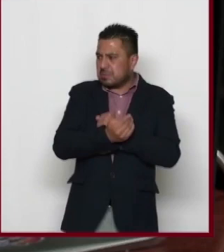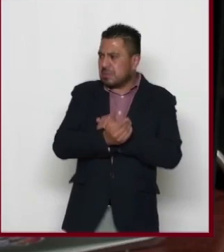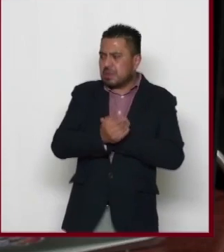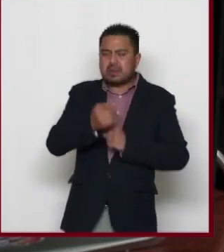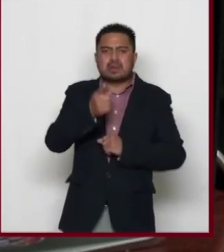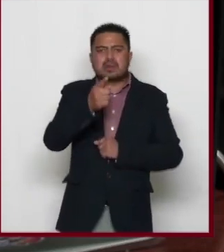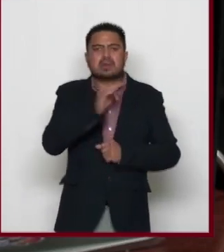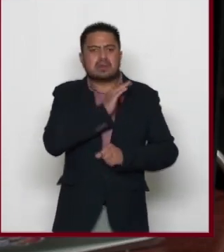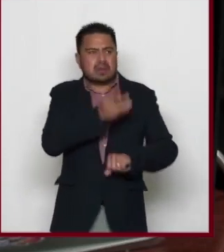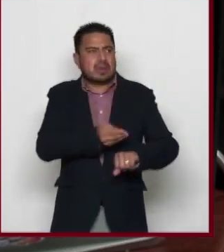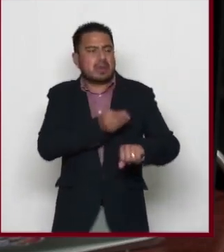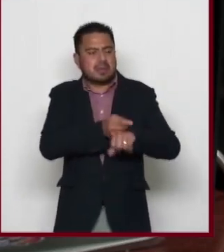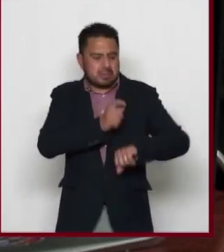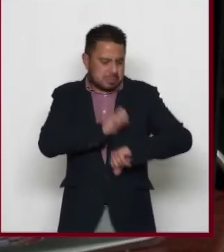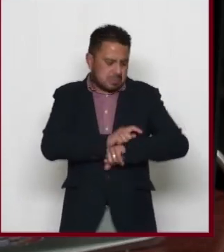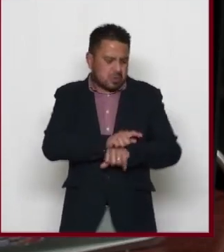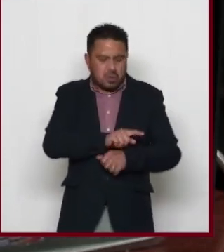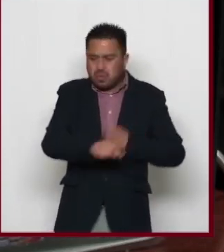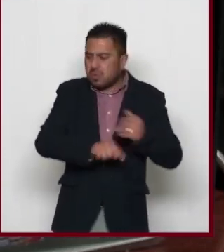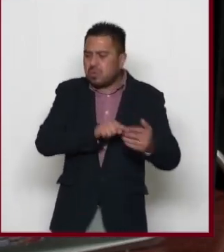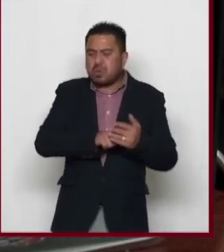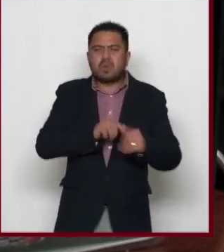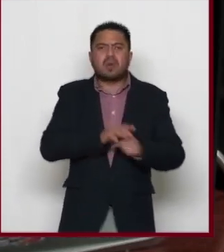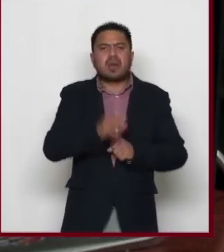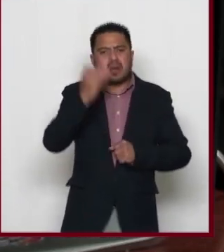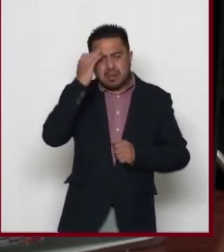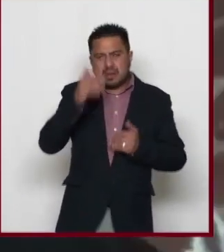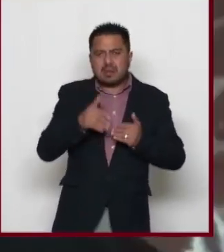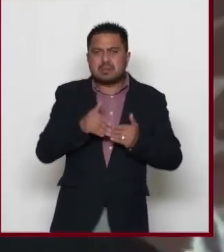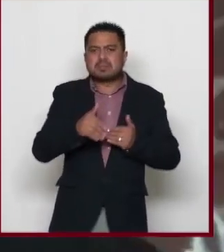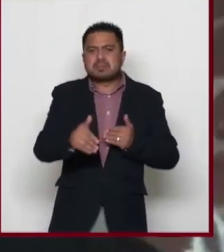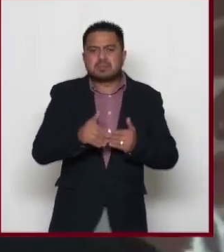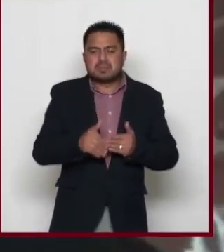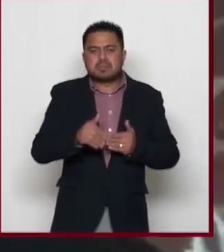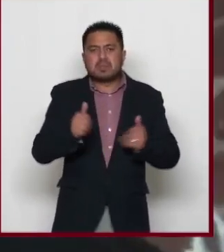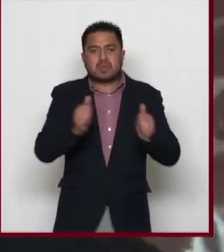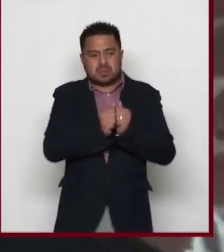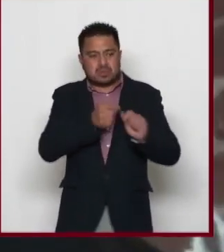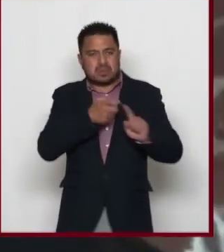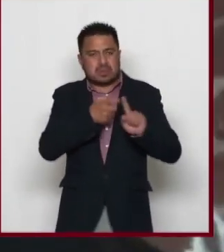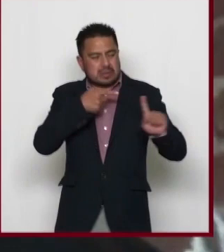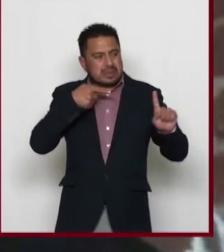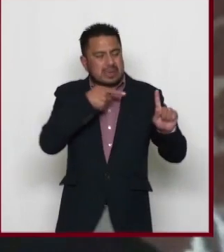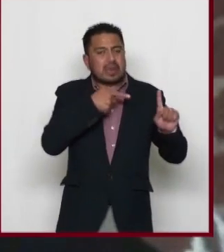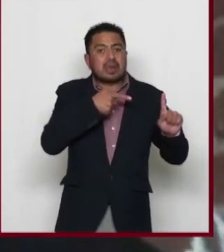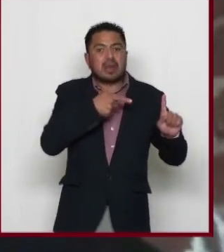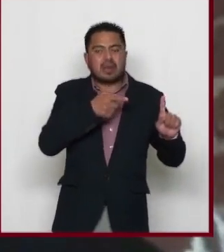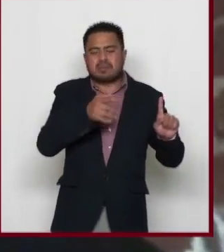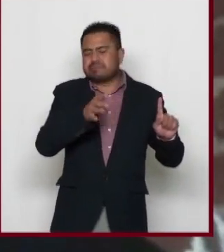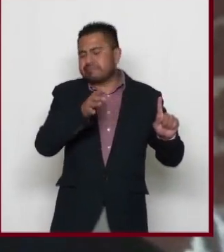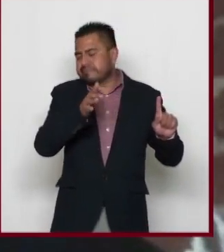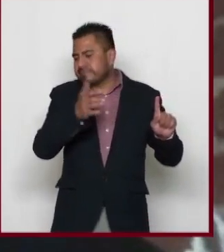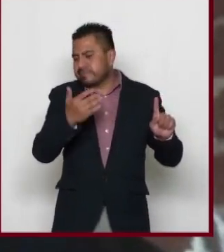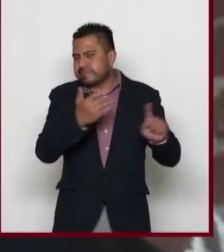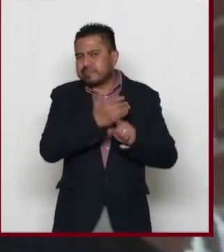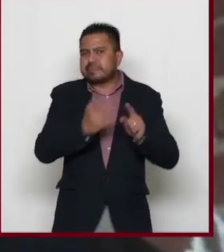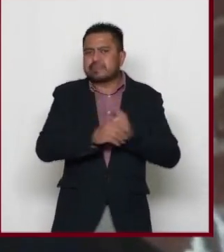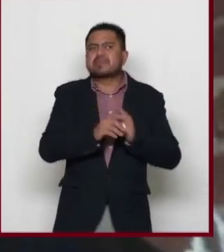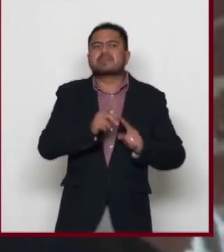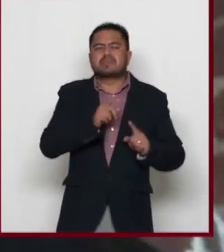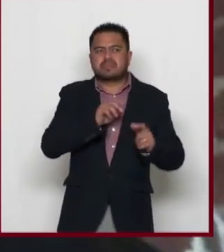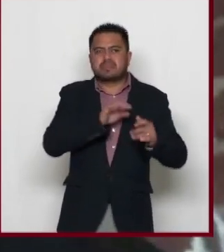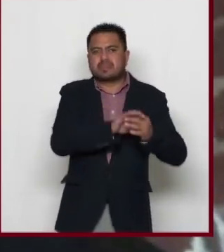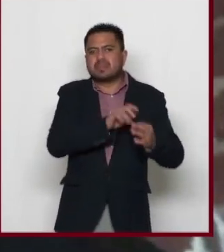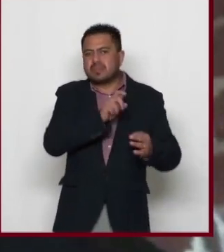que se debe hacer, porque no le van a hacer caso. Ponga usted tanto tiempo en tal lugar y tanto otro tiempo en tal otro lugar, y con